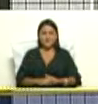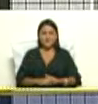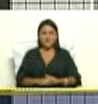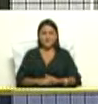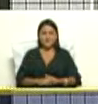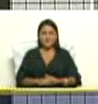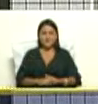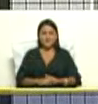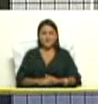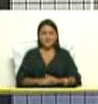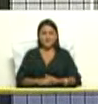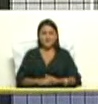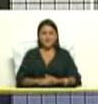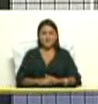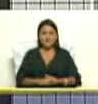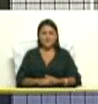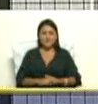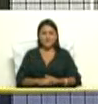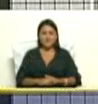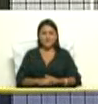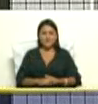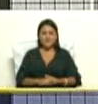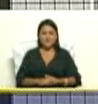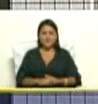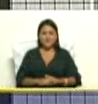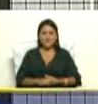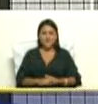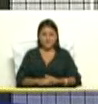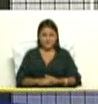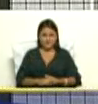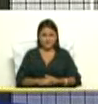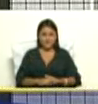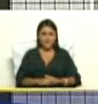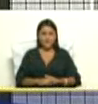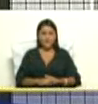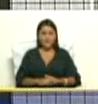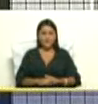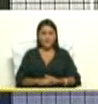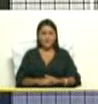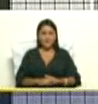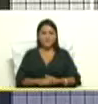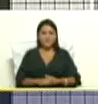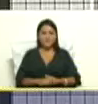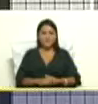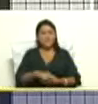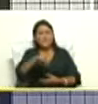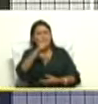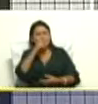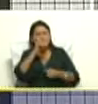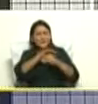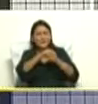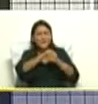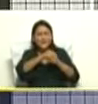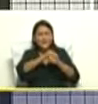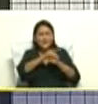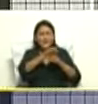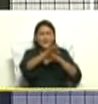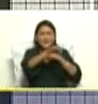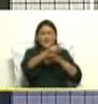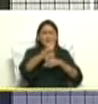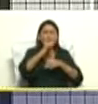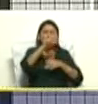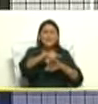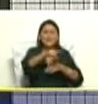Ah por hay un calvito que Es igualito a Darío vale Quién es ese desde aquí así entre Quédate